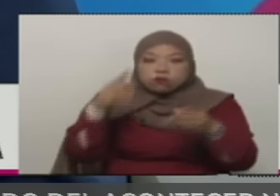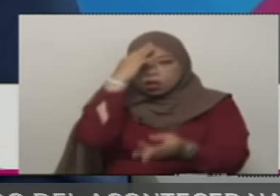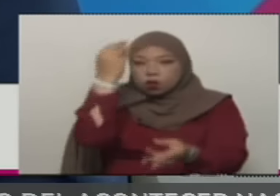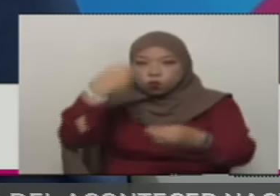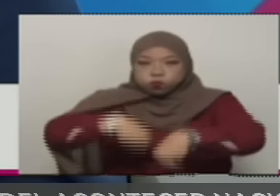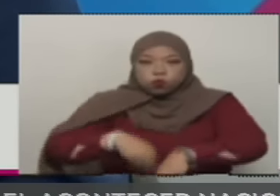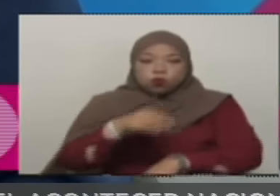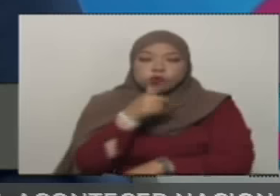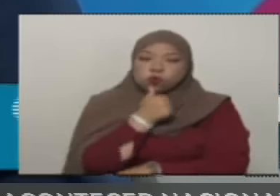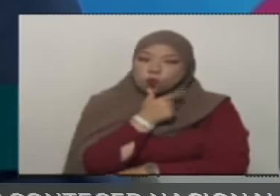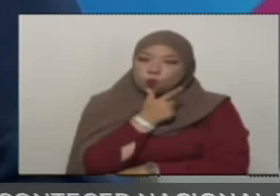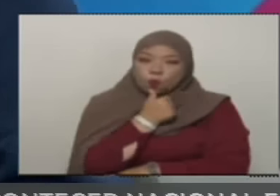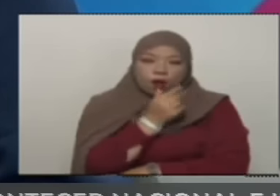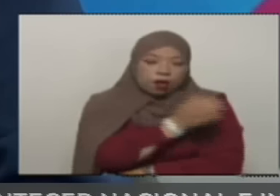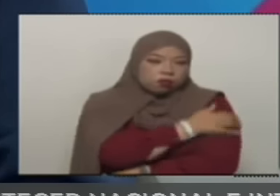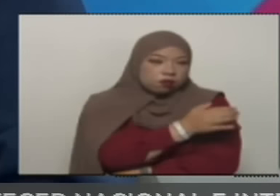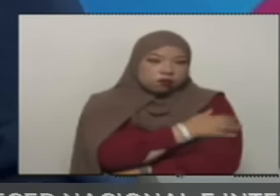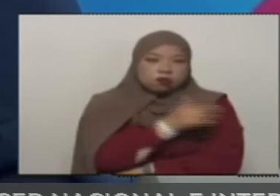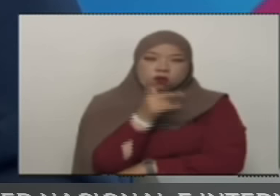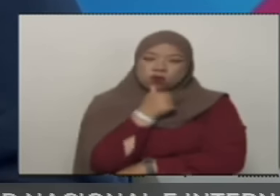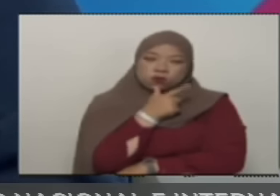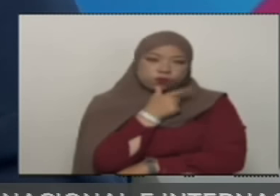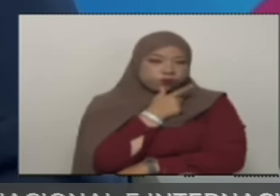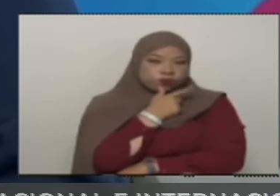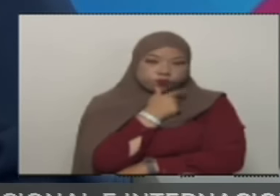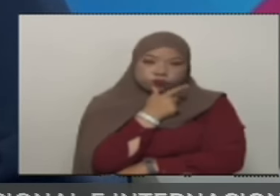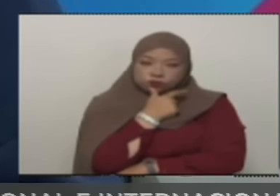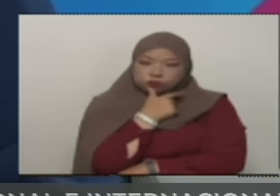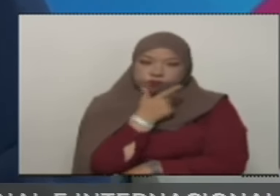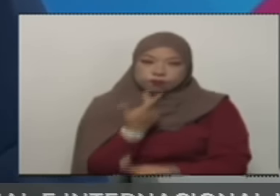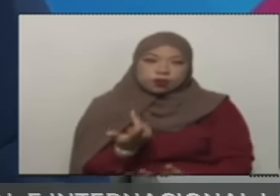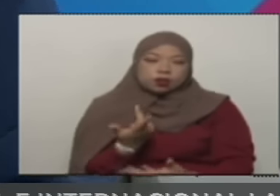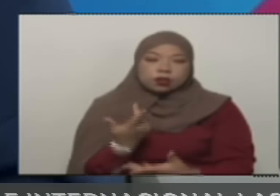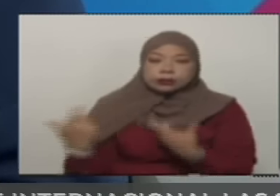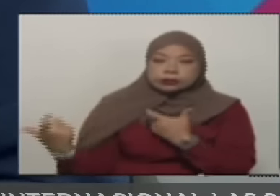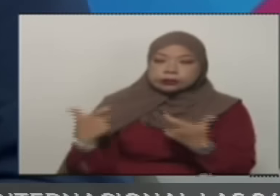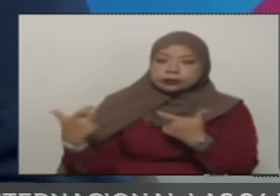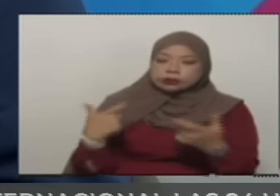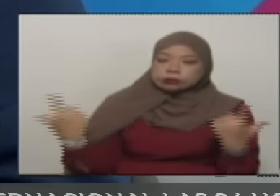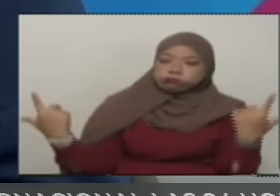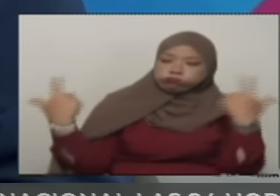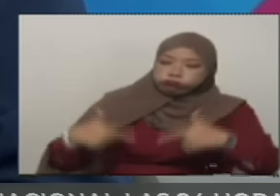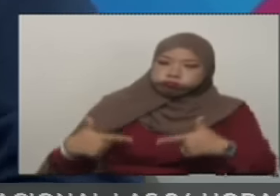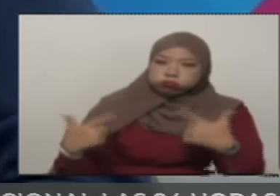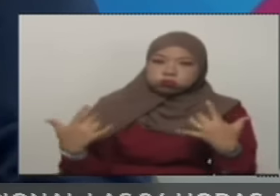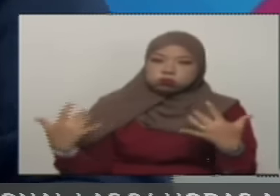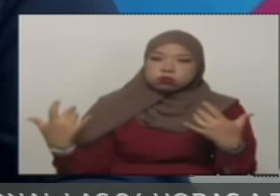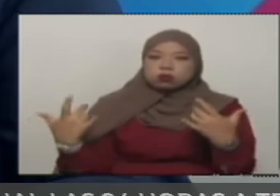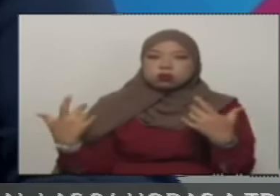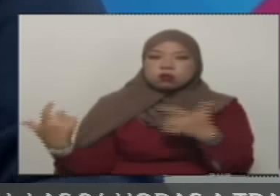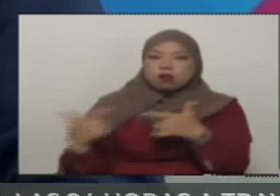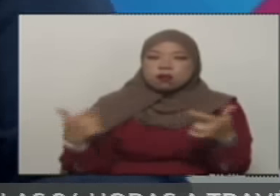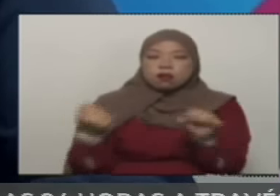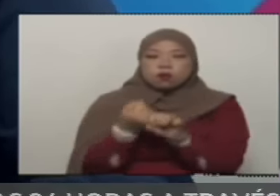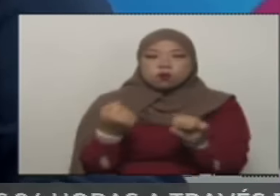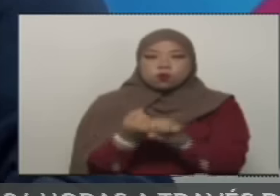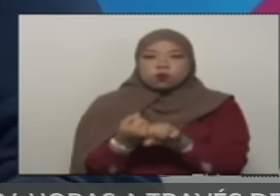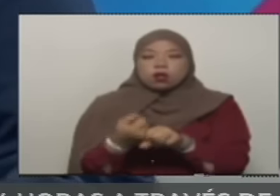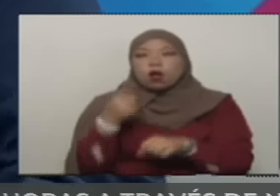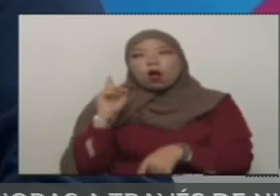oposición, realmente, discúlpenme la expresión, parece un atajaperro. porque hay quien dice que